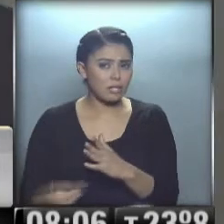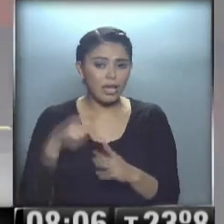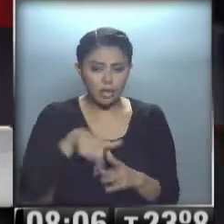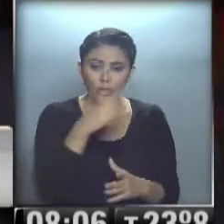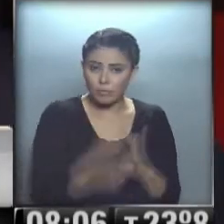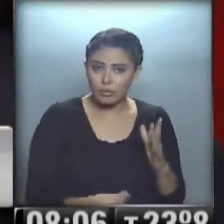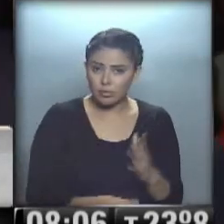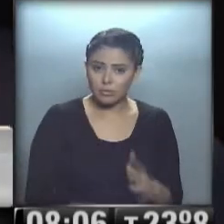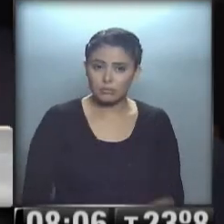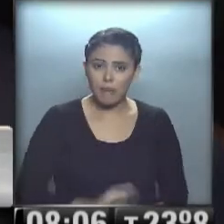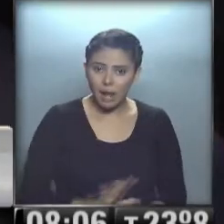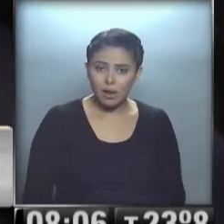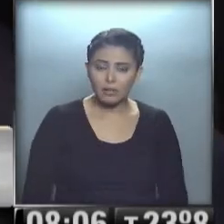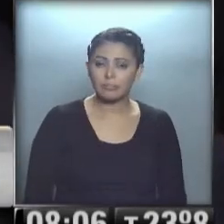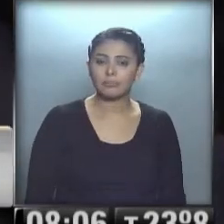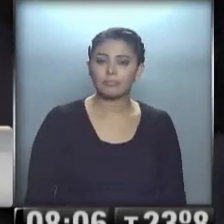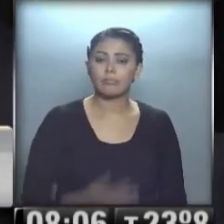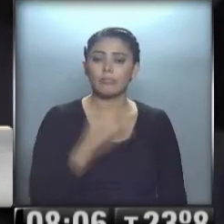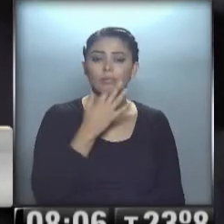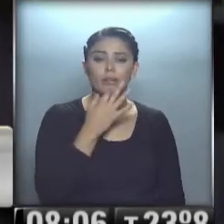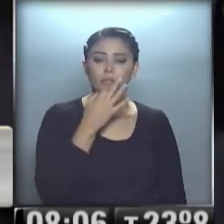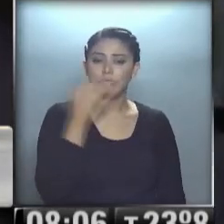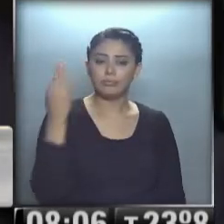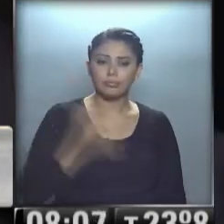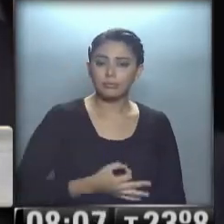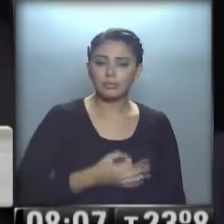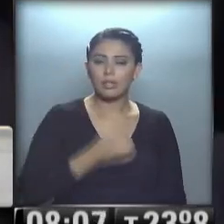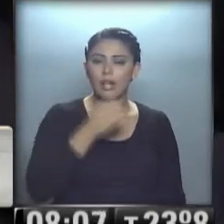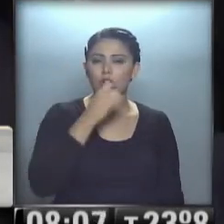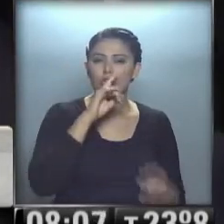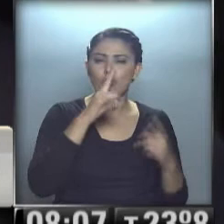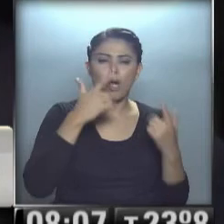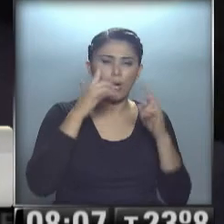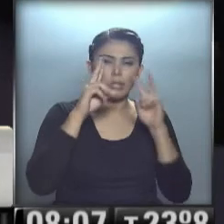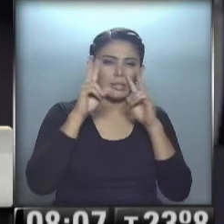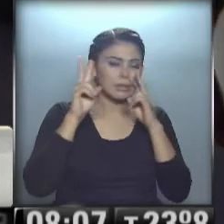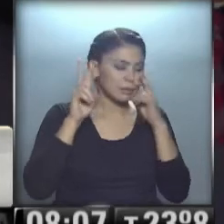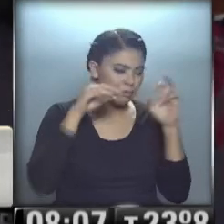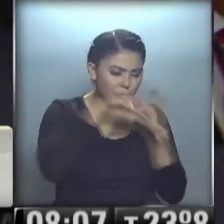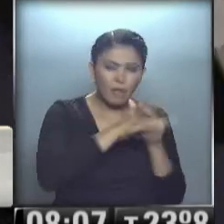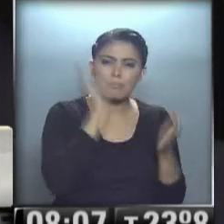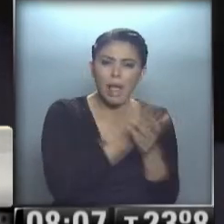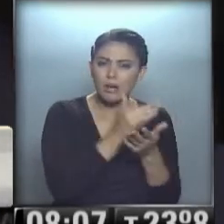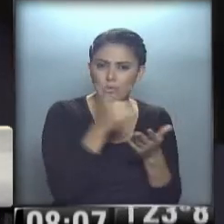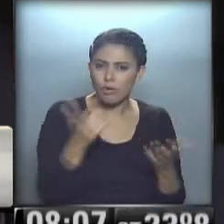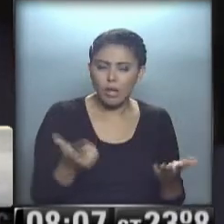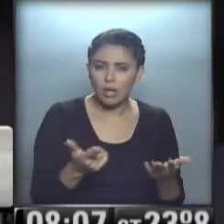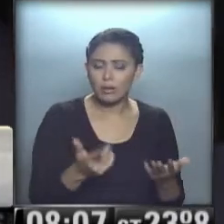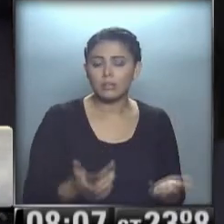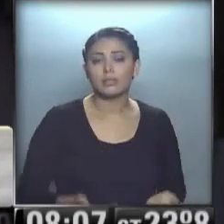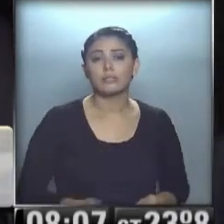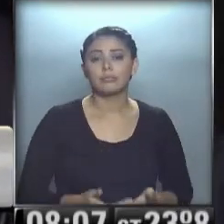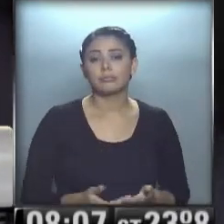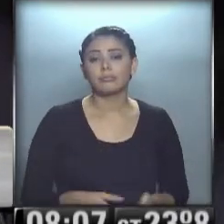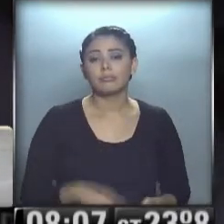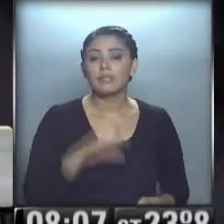mal realmente no había una cuestión de fondo o una imputación penal algo que